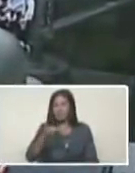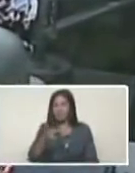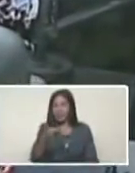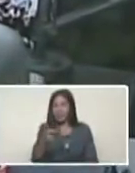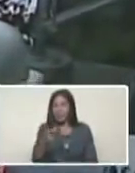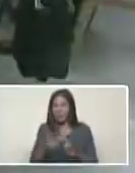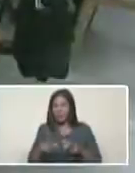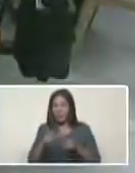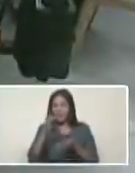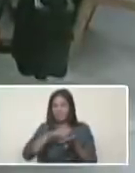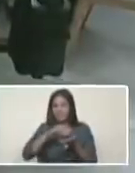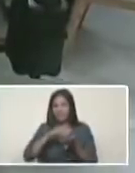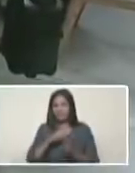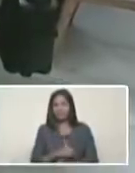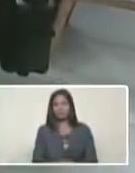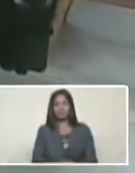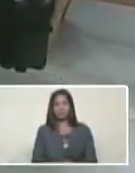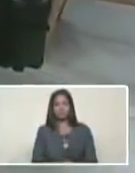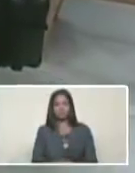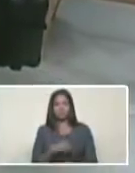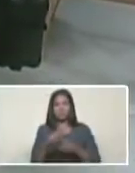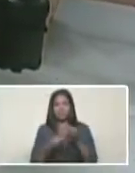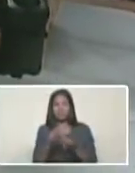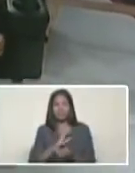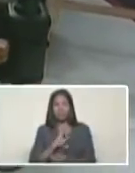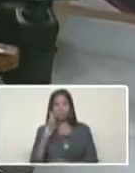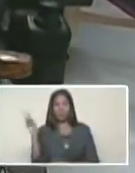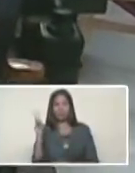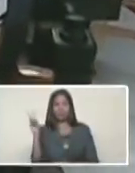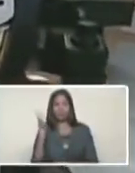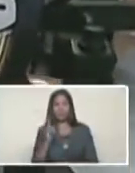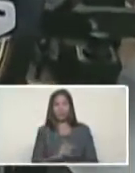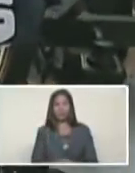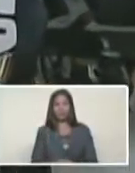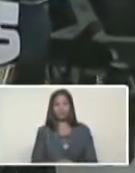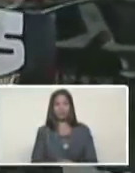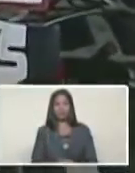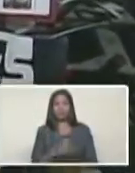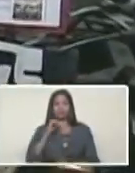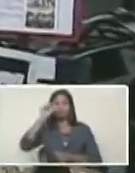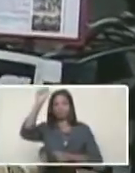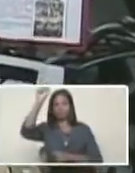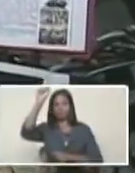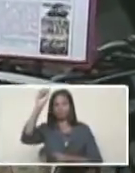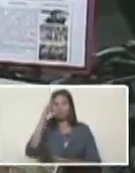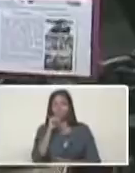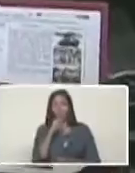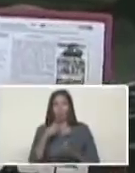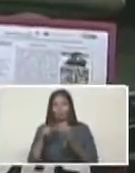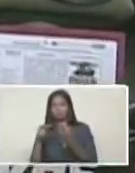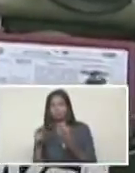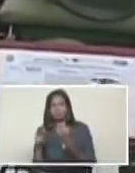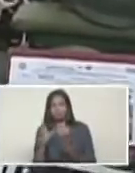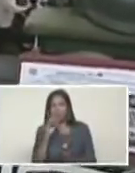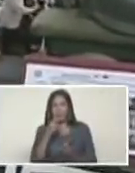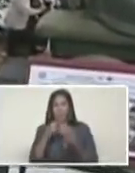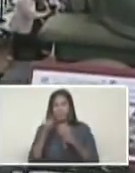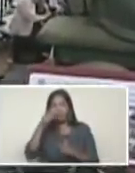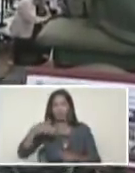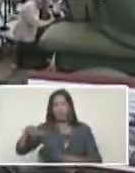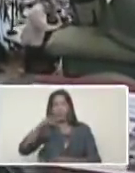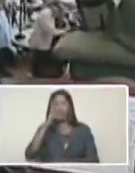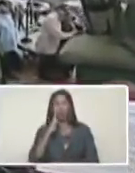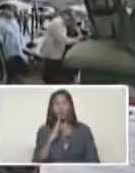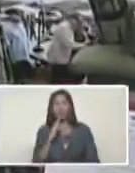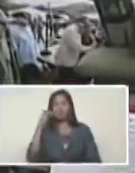aquí tenemos, pues, creación venezolana. No es Superman, no es Clark Kent, es el pueblo de Bolívar que te